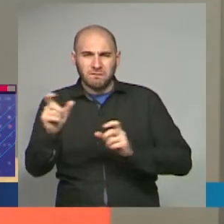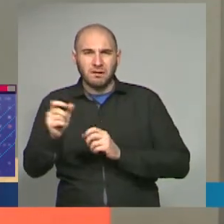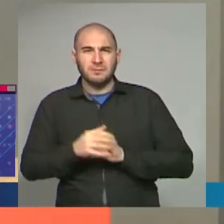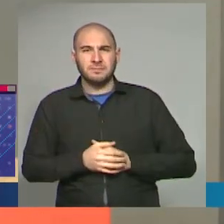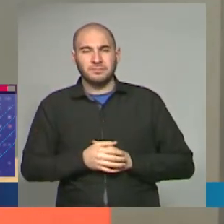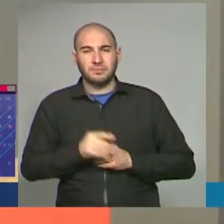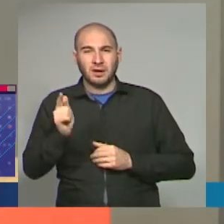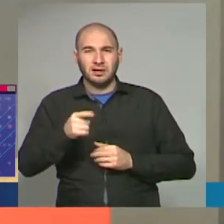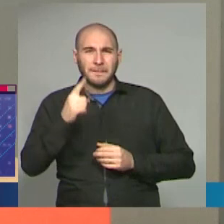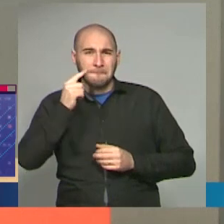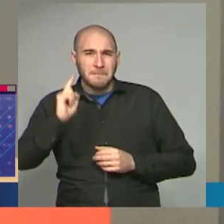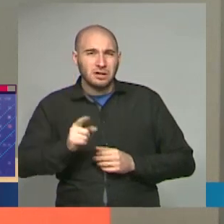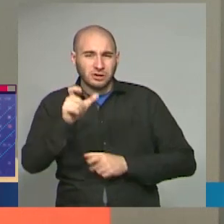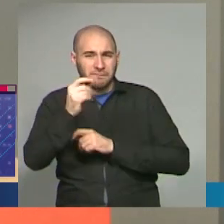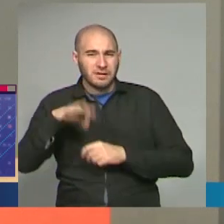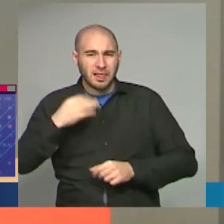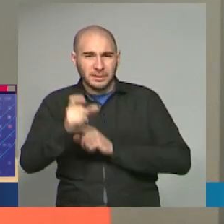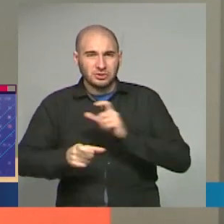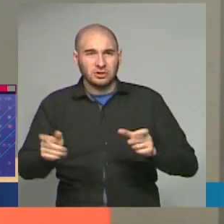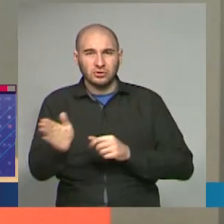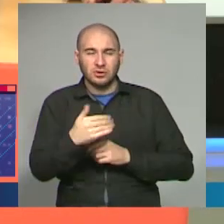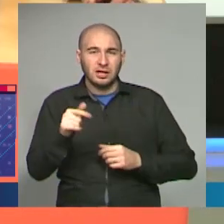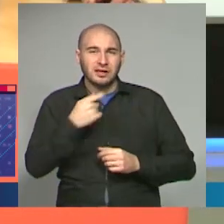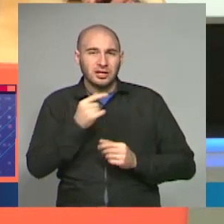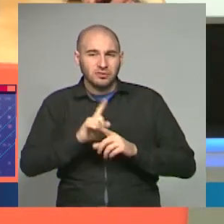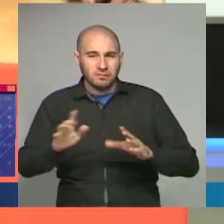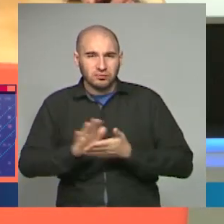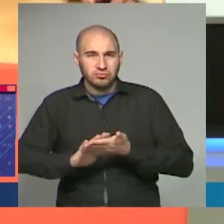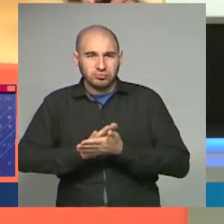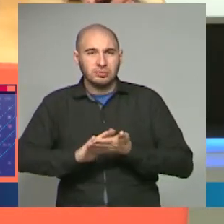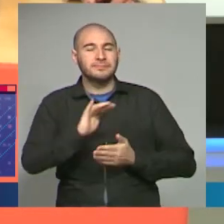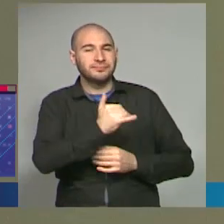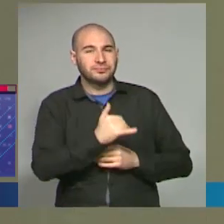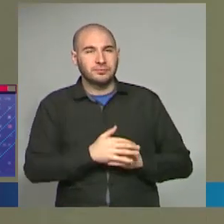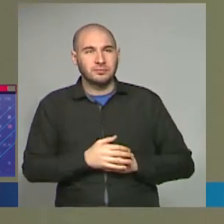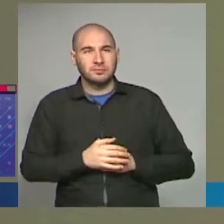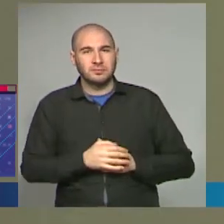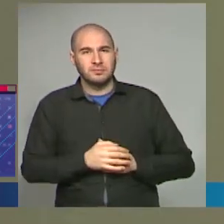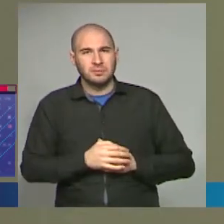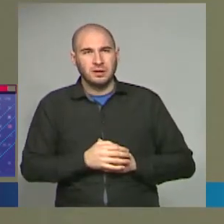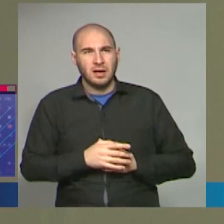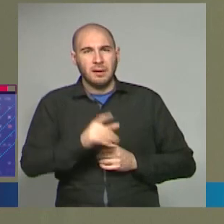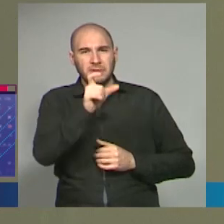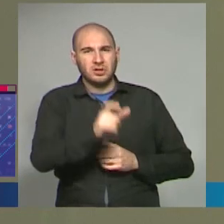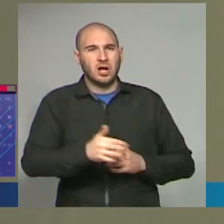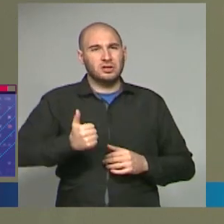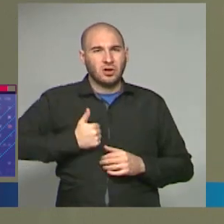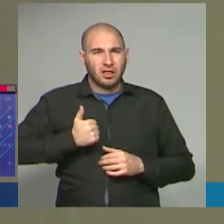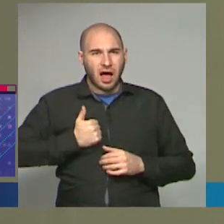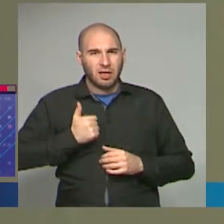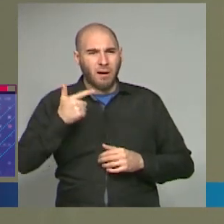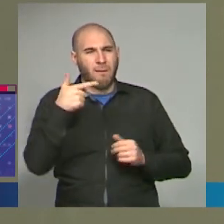situaciones realmente muy riesgosas para la vida de las personas y eso es lo que quieren evitar. Tal cual, la imagen del soldado con